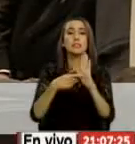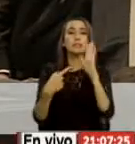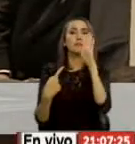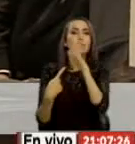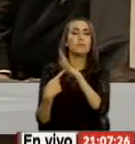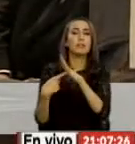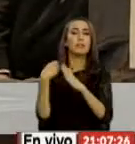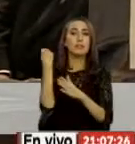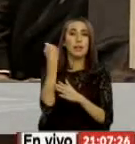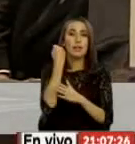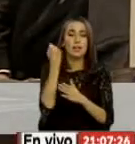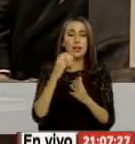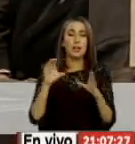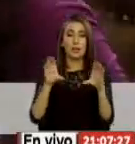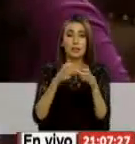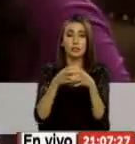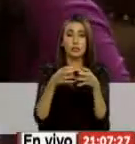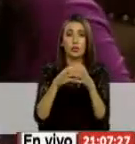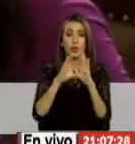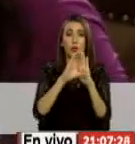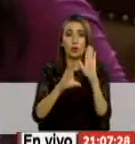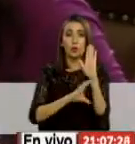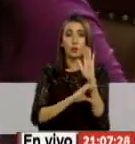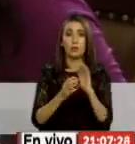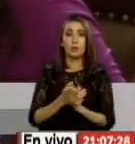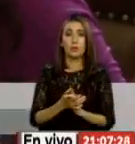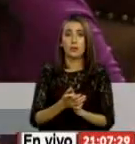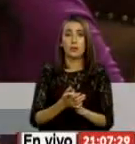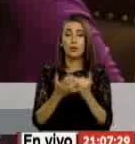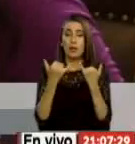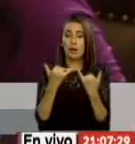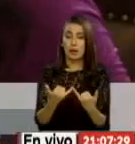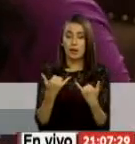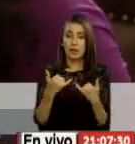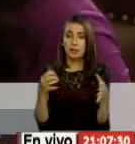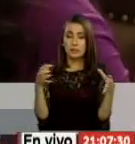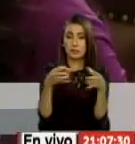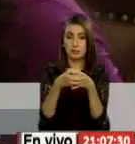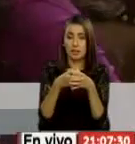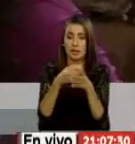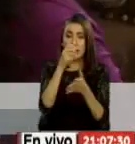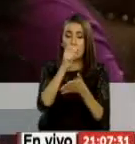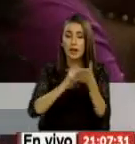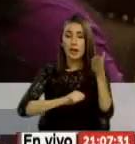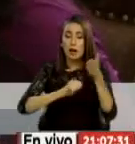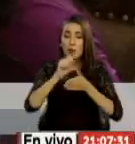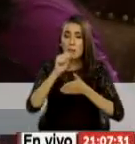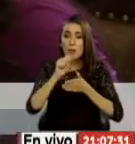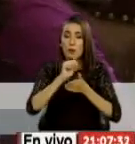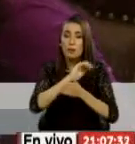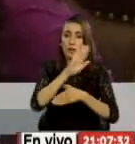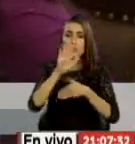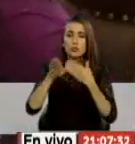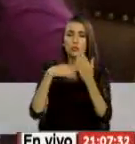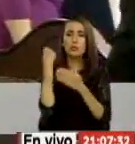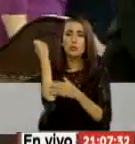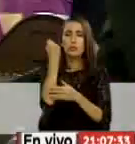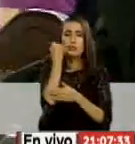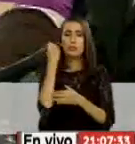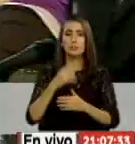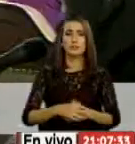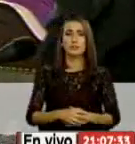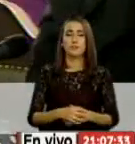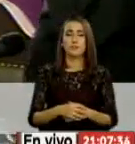ratifique en su dictamen de 2015. Que determinó que esta figura afirma y amplía los derechos ciudadanos.